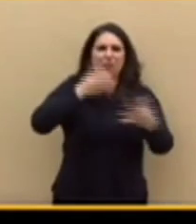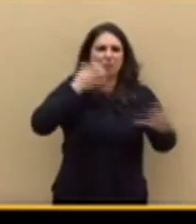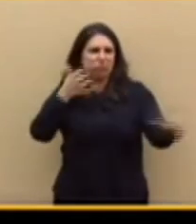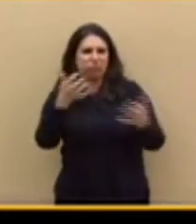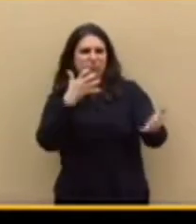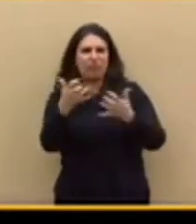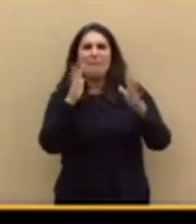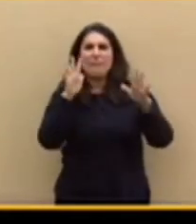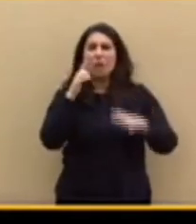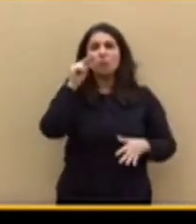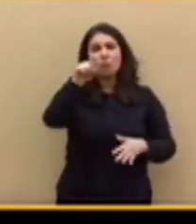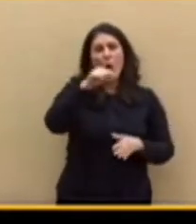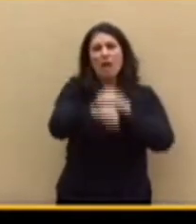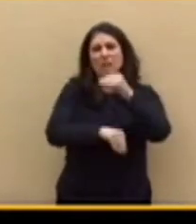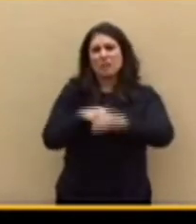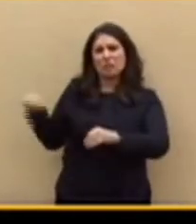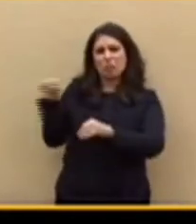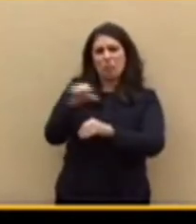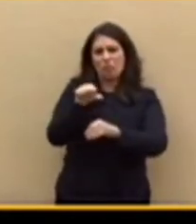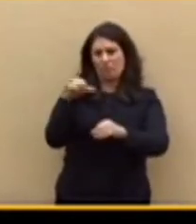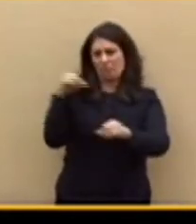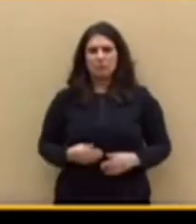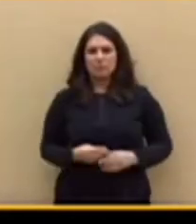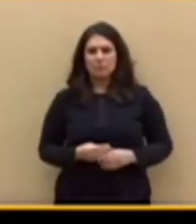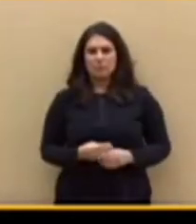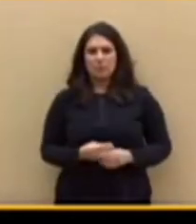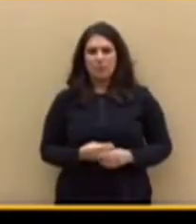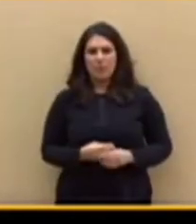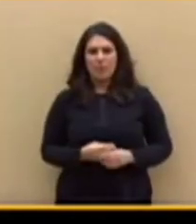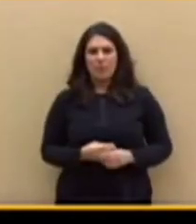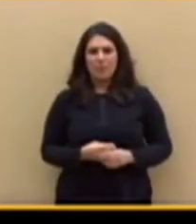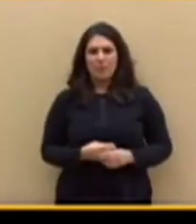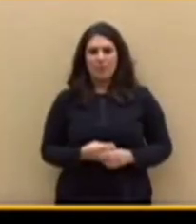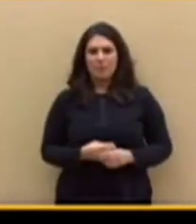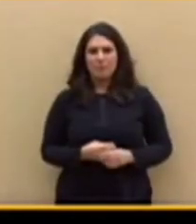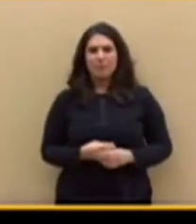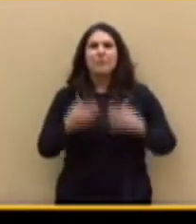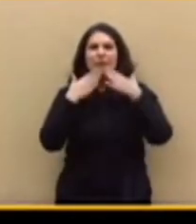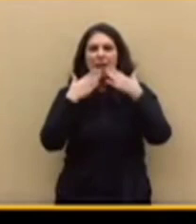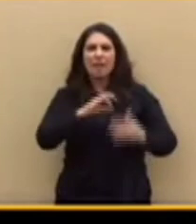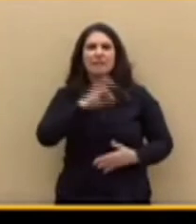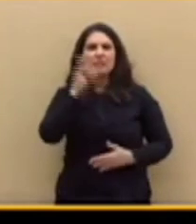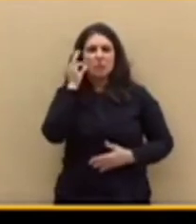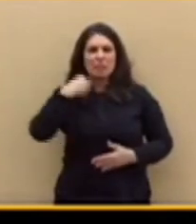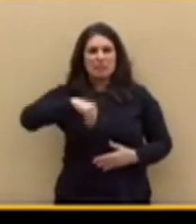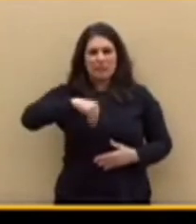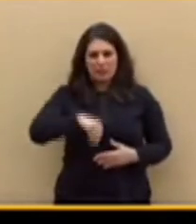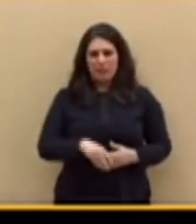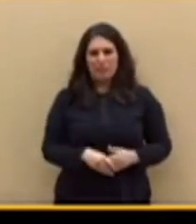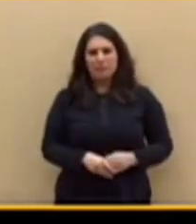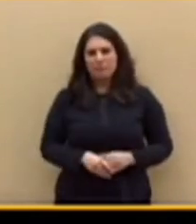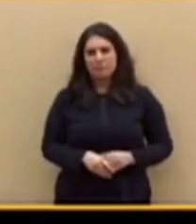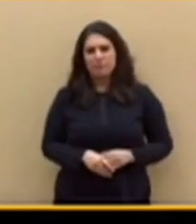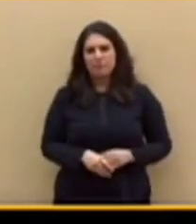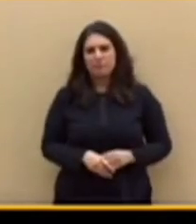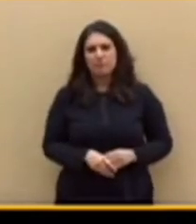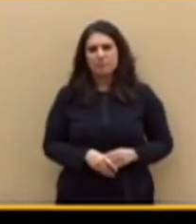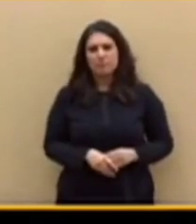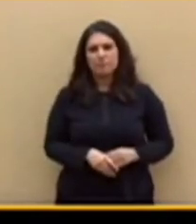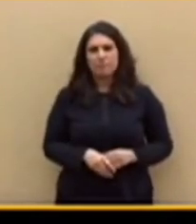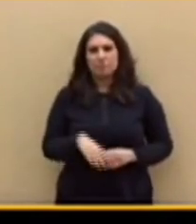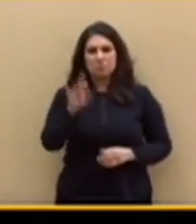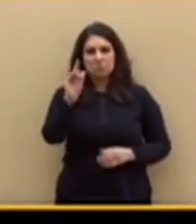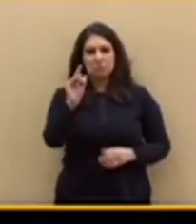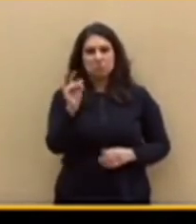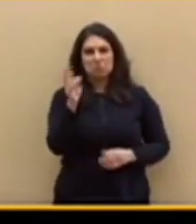y completamente decepcionante incluso para sus votantes. Señoría, sí, veo series y películas, leo novelas